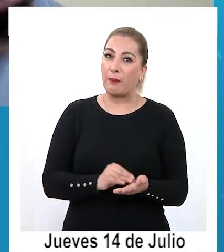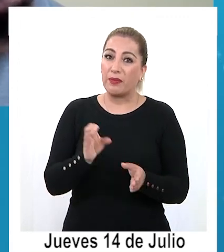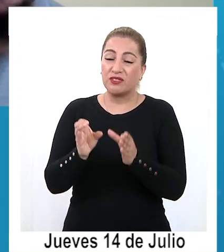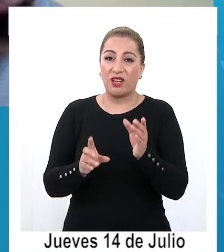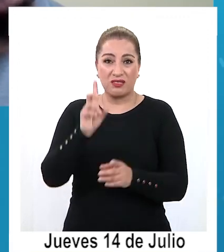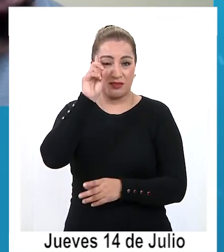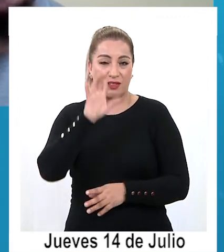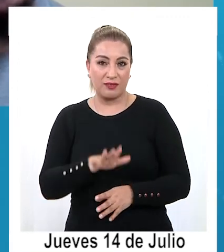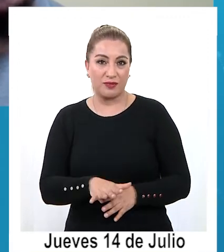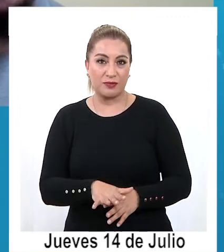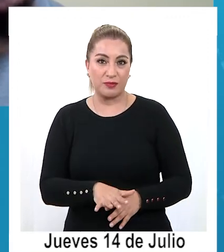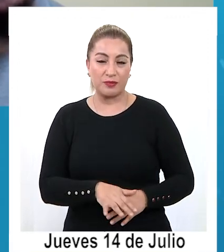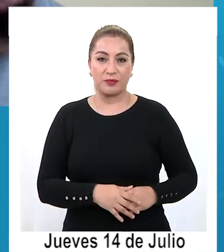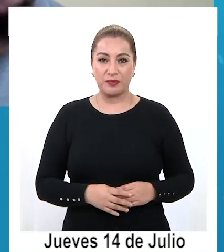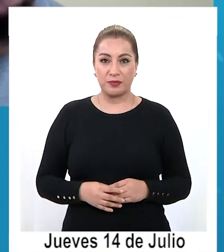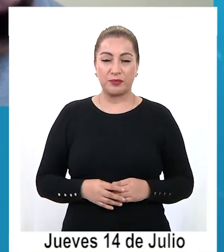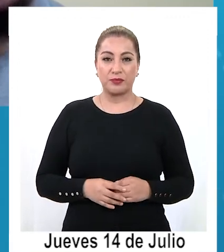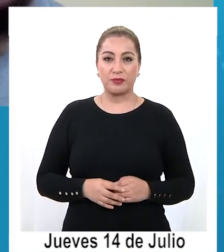hablando.